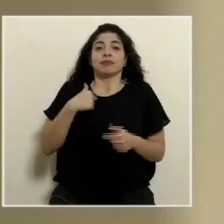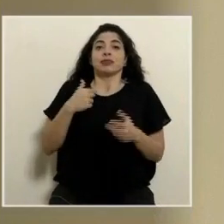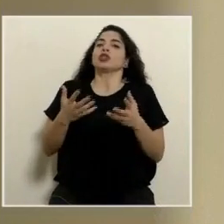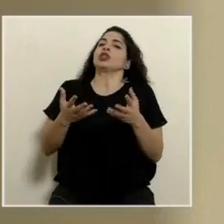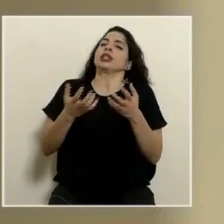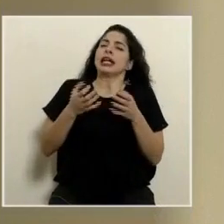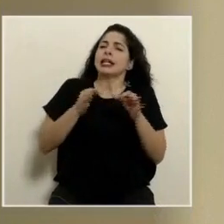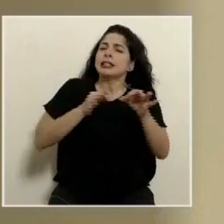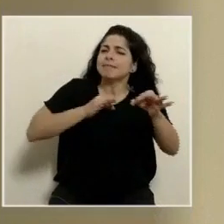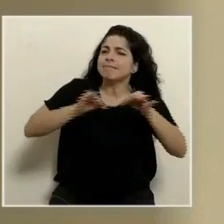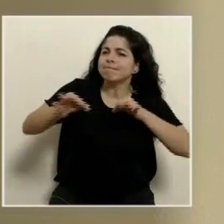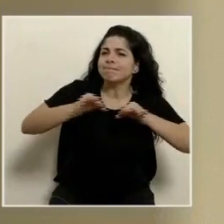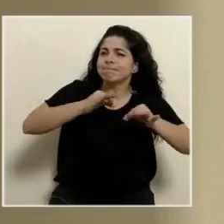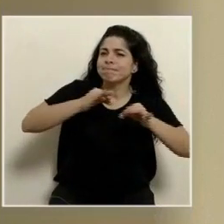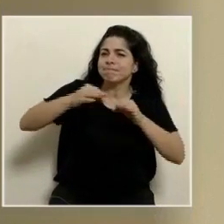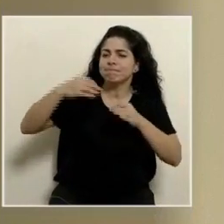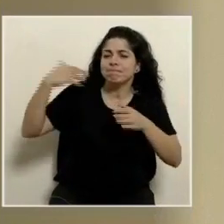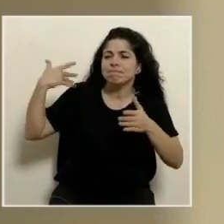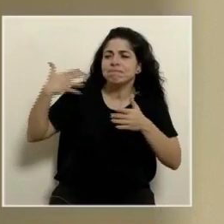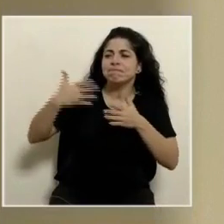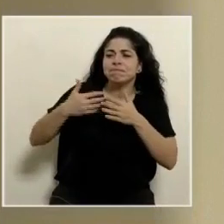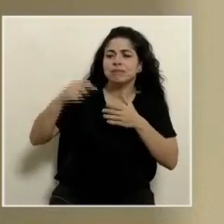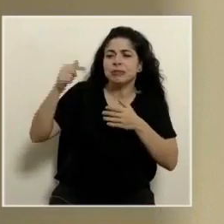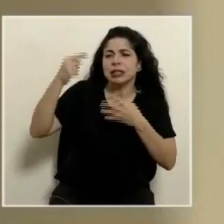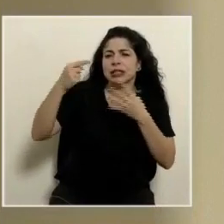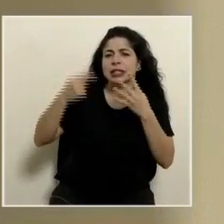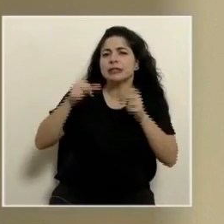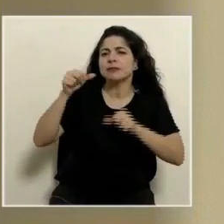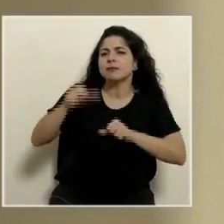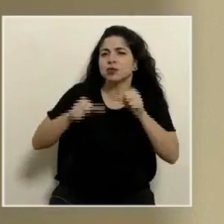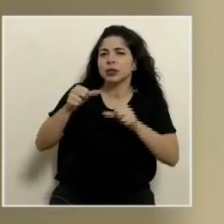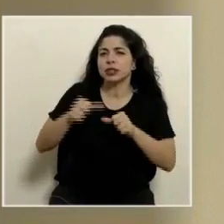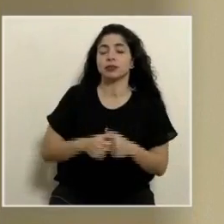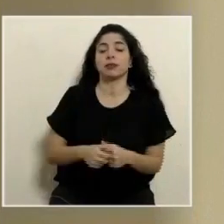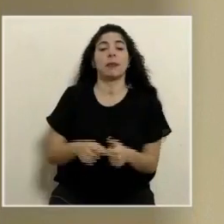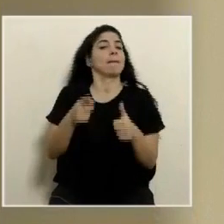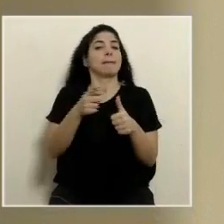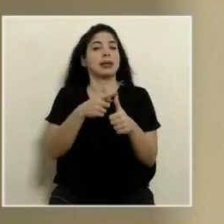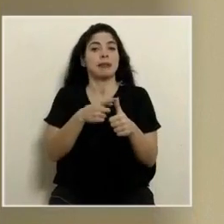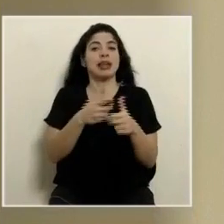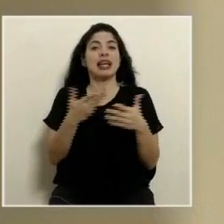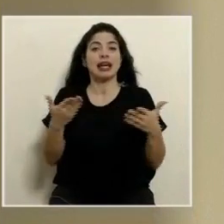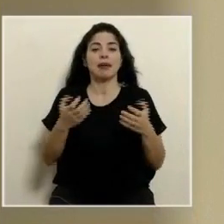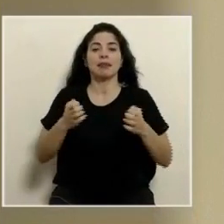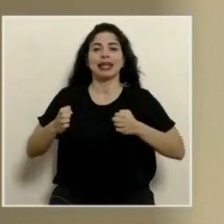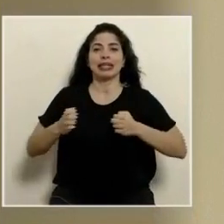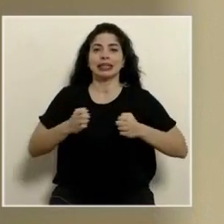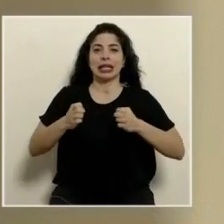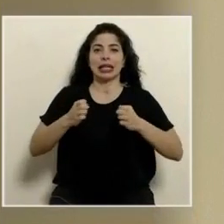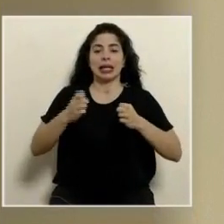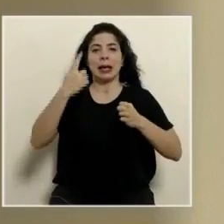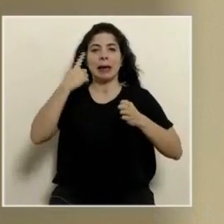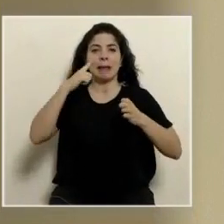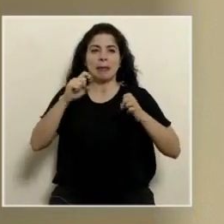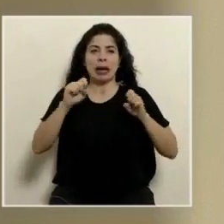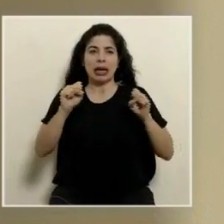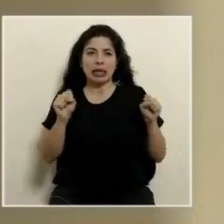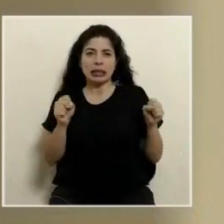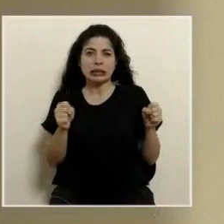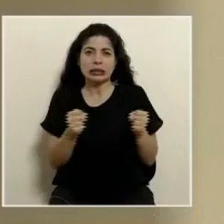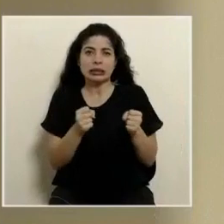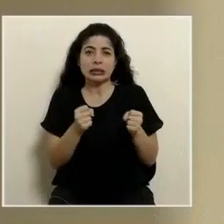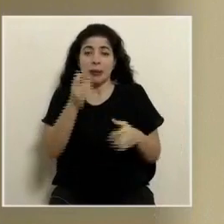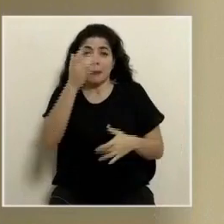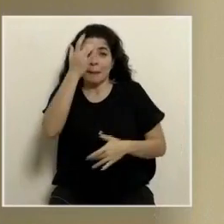quiero detallar algunos de estos esfuerzos. La primera es una estrategia de contención de pacientes